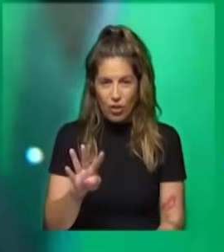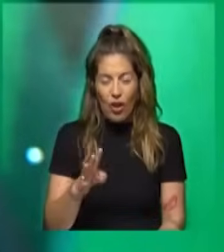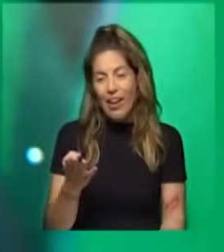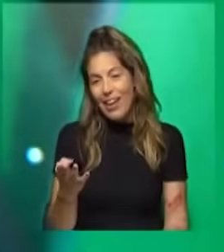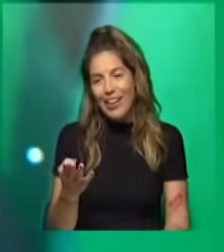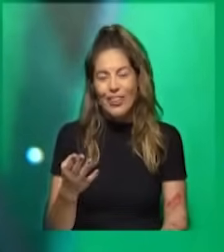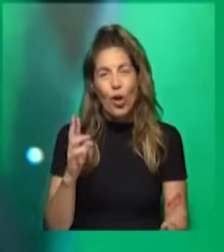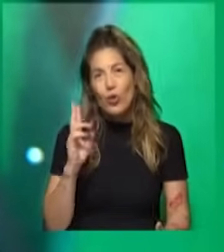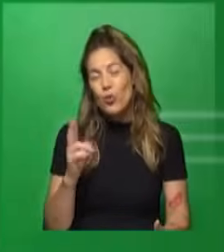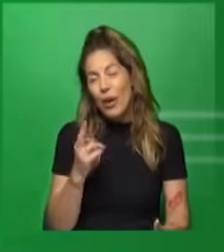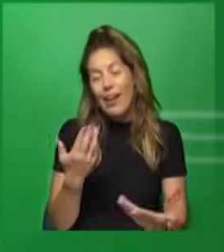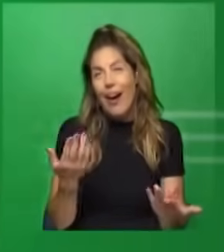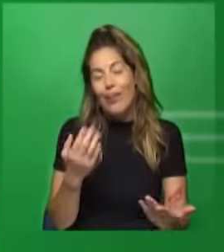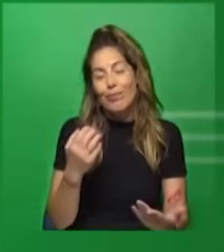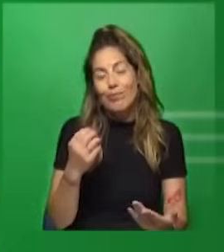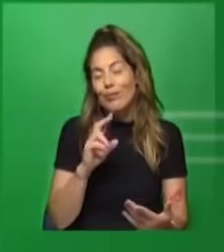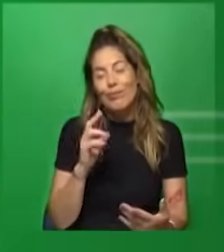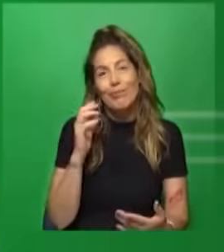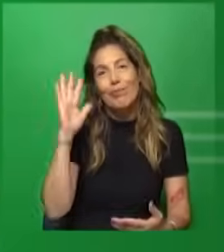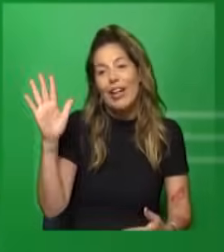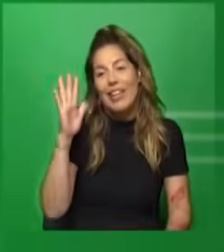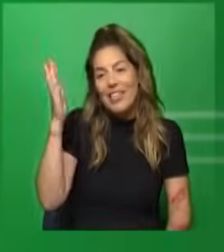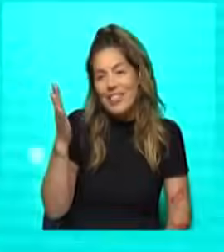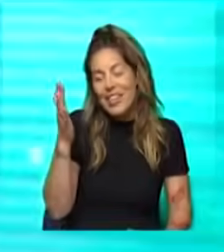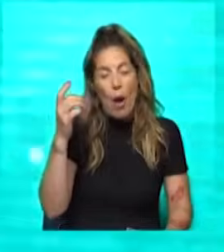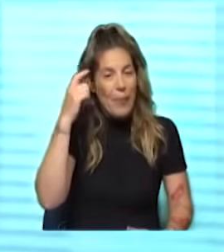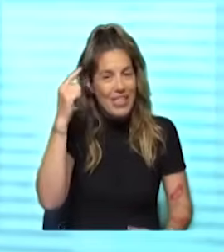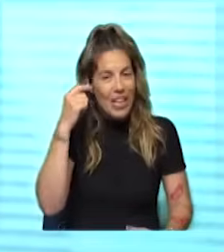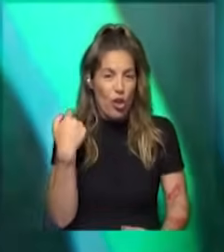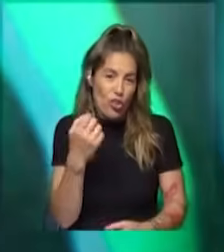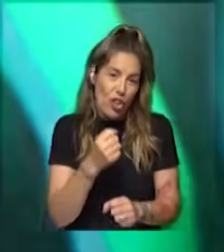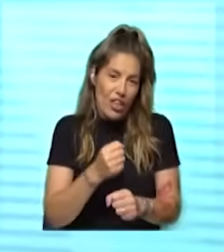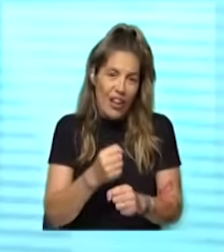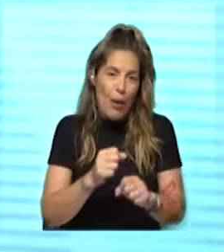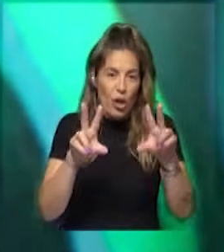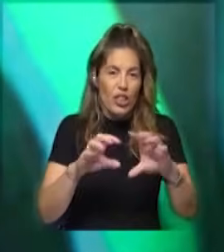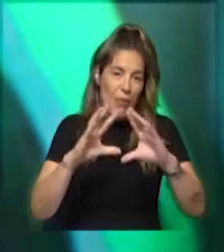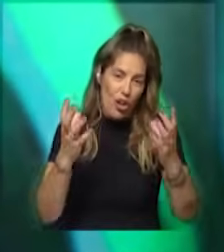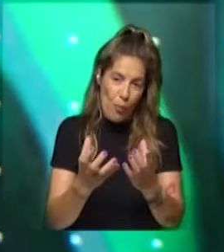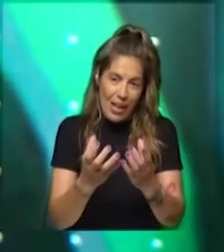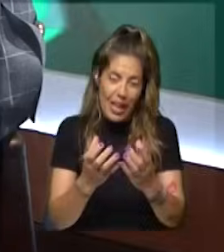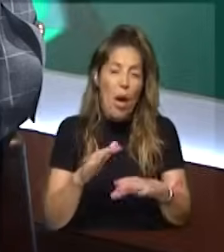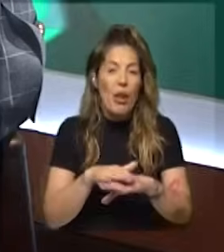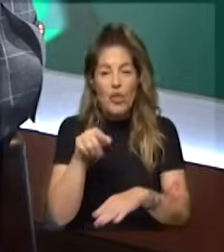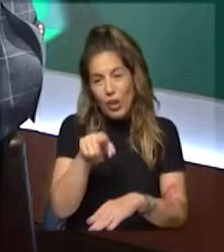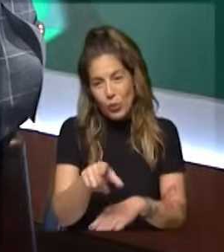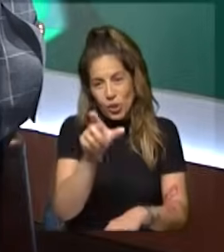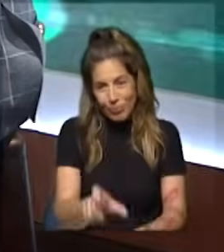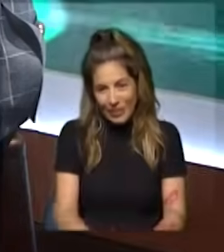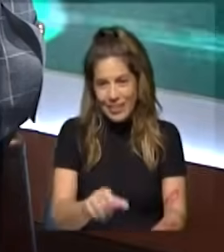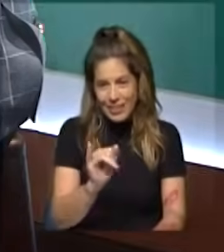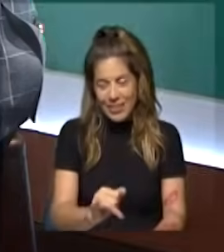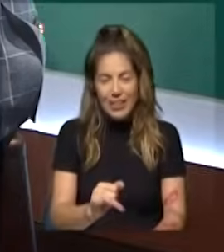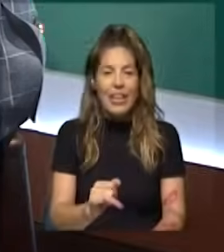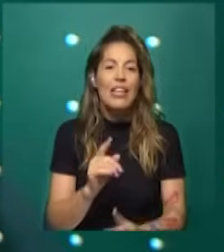esto utópico, pensando un poco a nivel de lo que nosotros trabajamos, a nivel de los temas globales, pero bueno, a nivel personal ni que hablar, y ojalá que